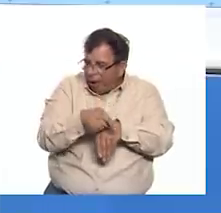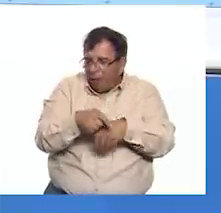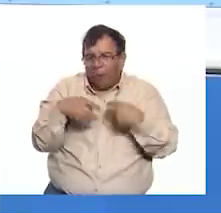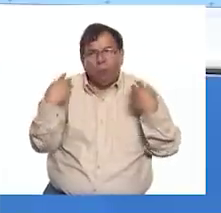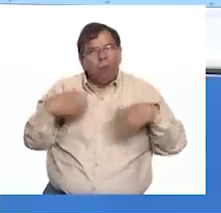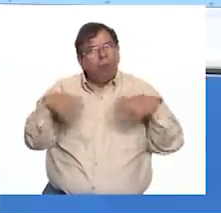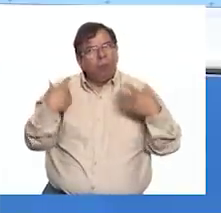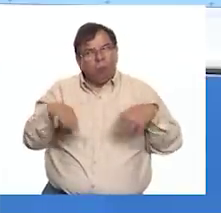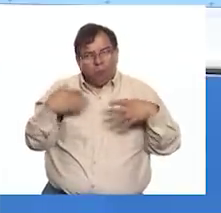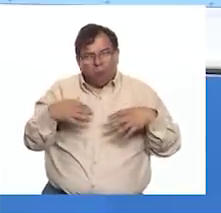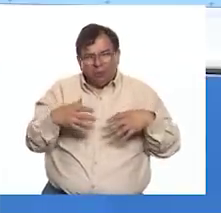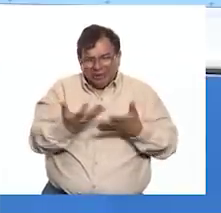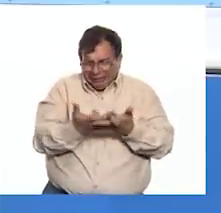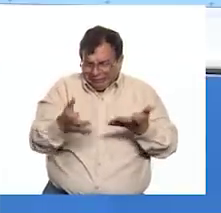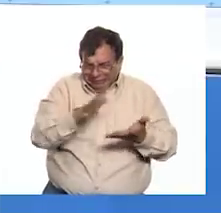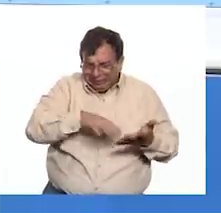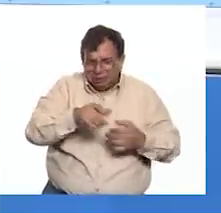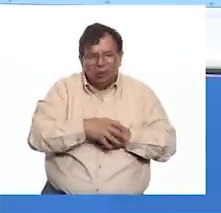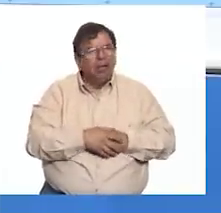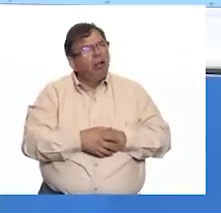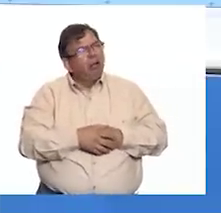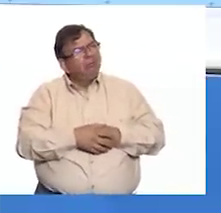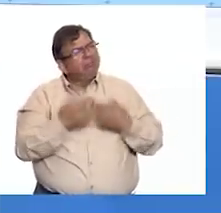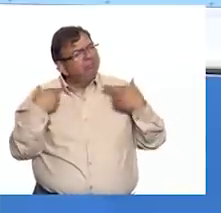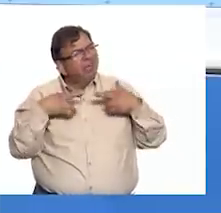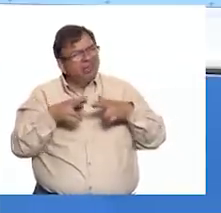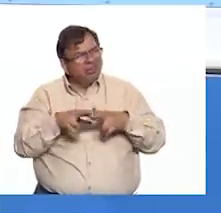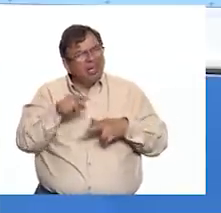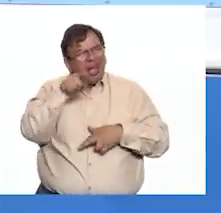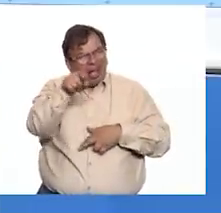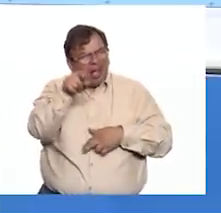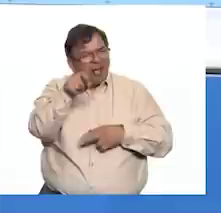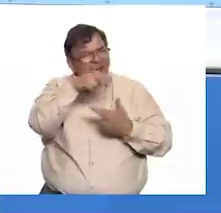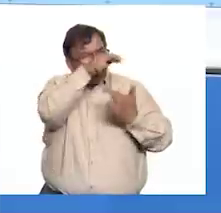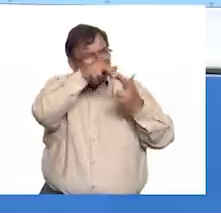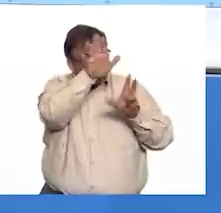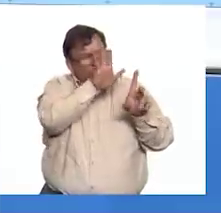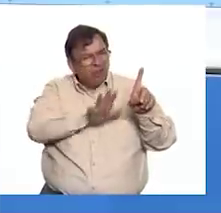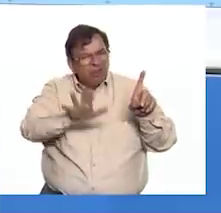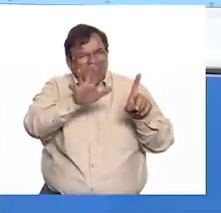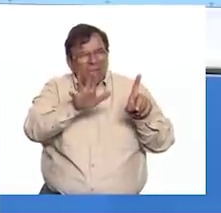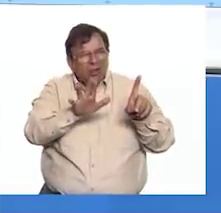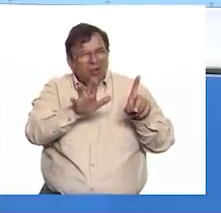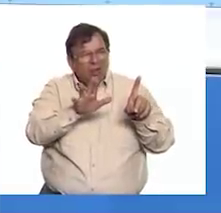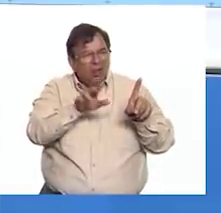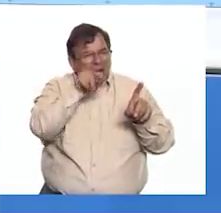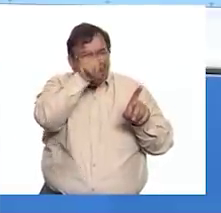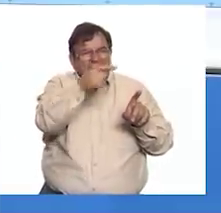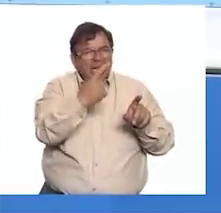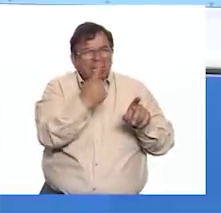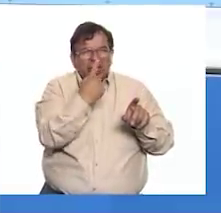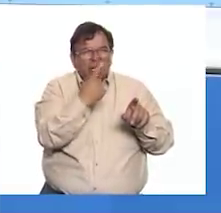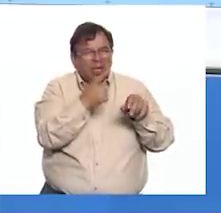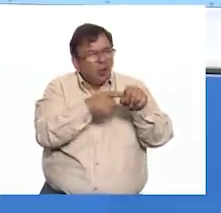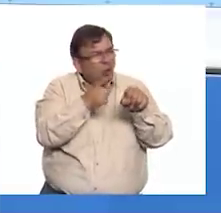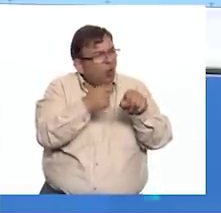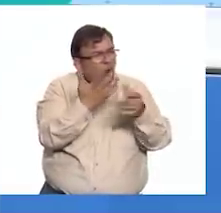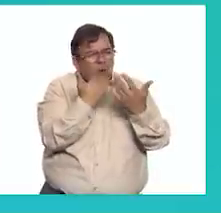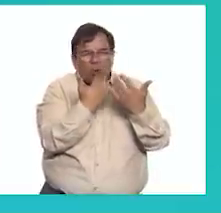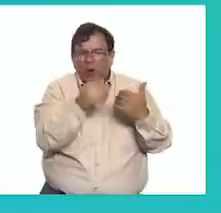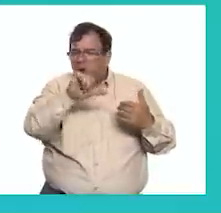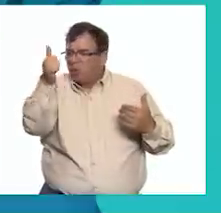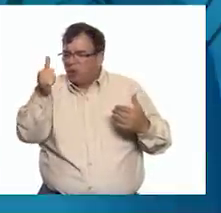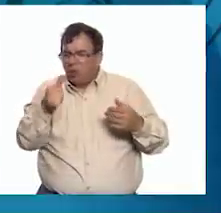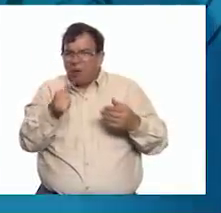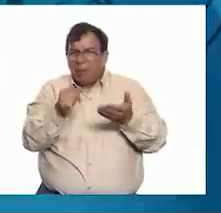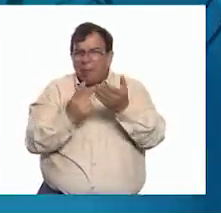salinos. Maestra, y también vi que en esta región un color que no hay en otra parte de México es el verde claro.